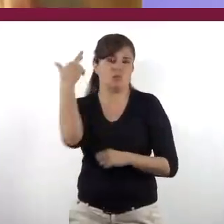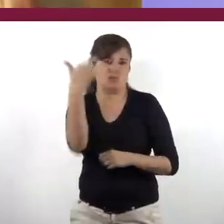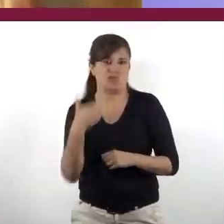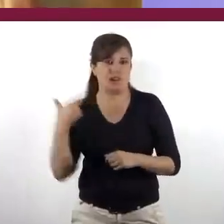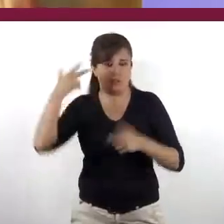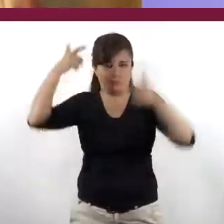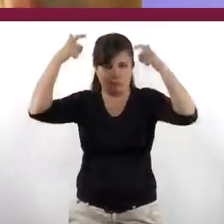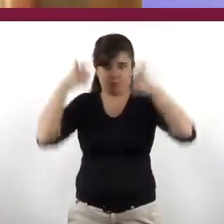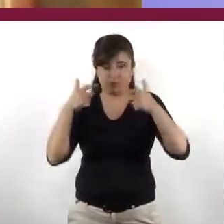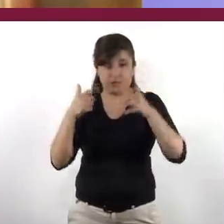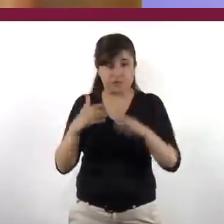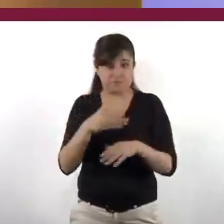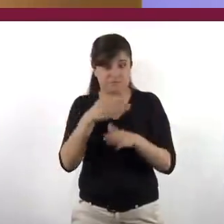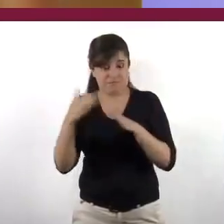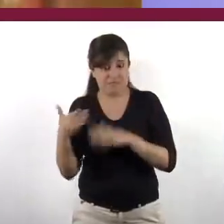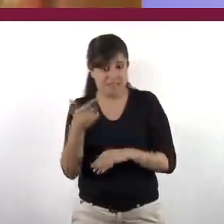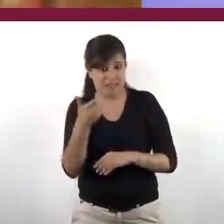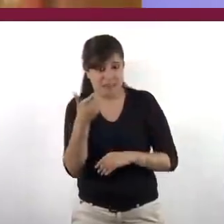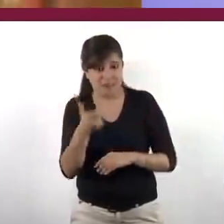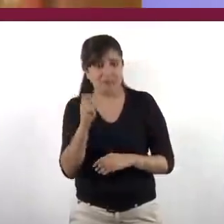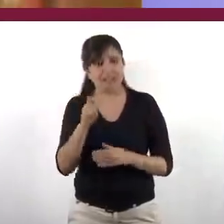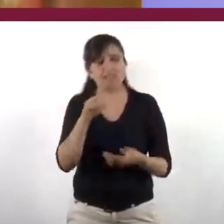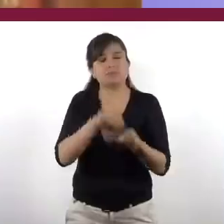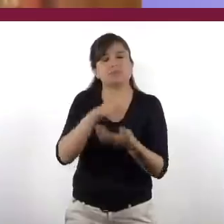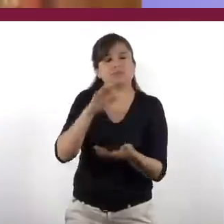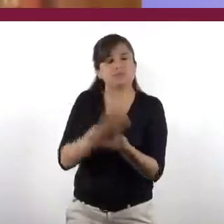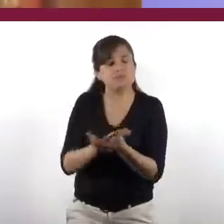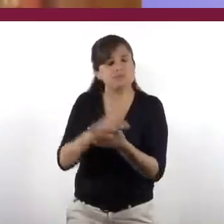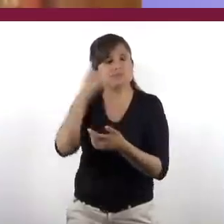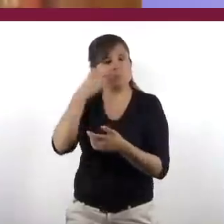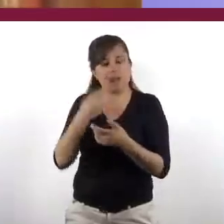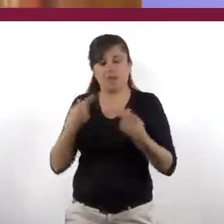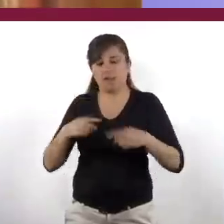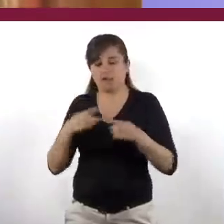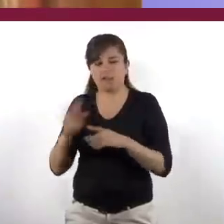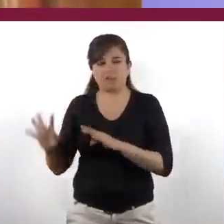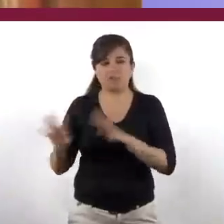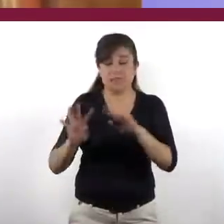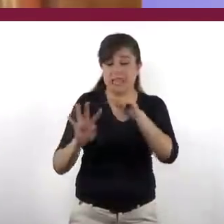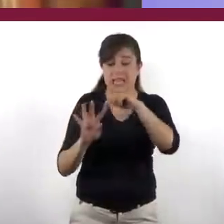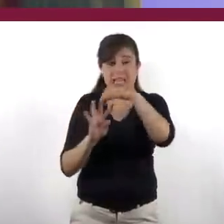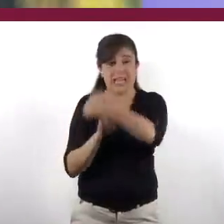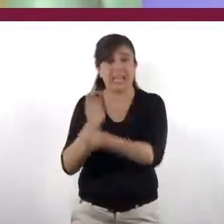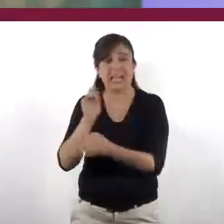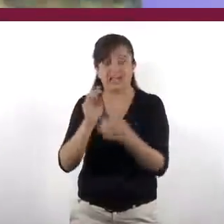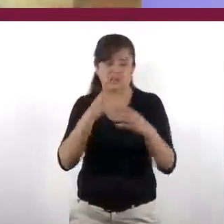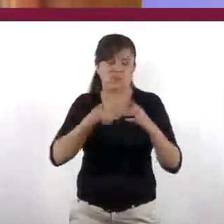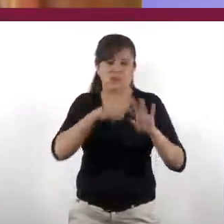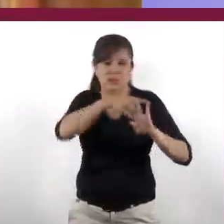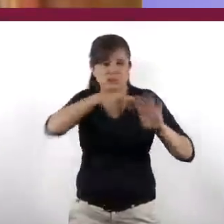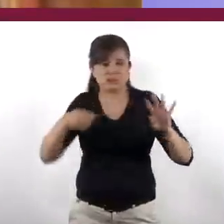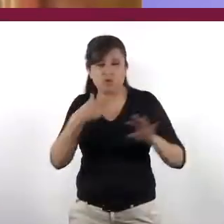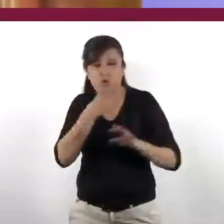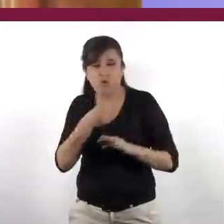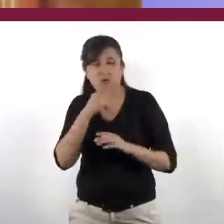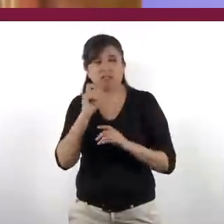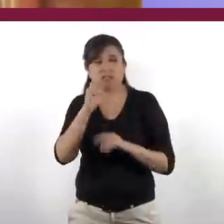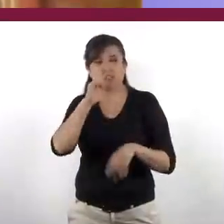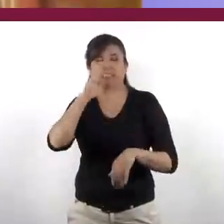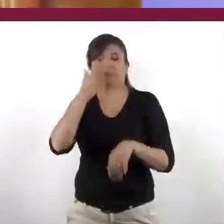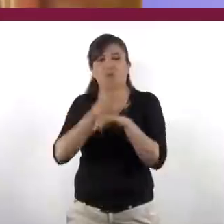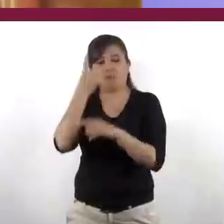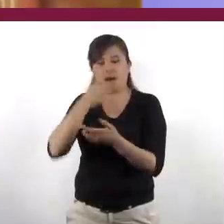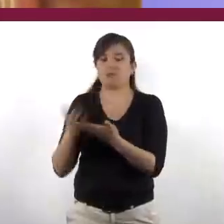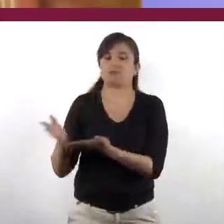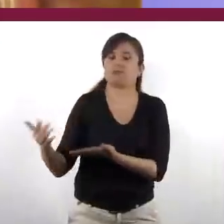En la parte económica significó establecer funcionarios que iban a ser los encargados de la recolección de los tributos, y